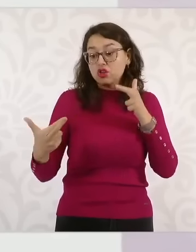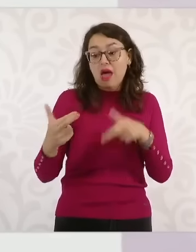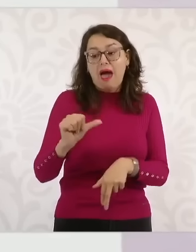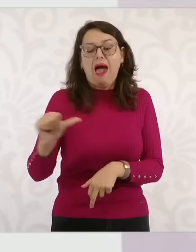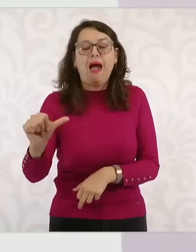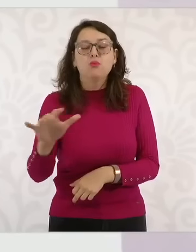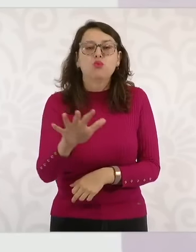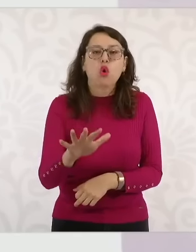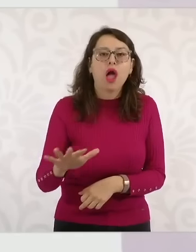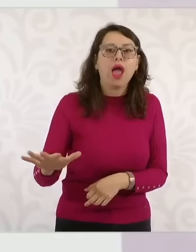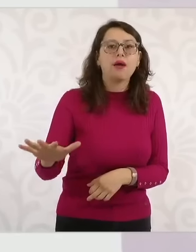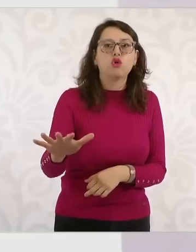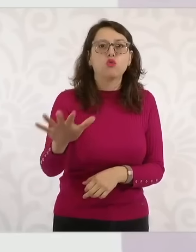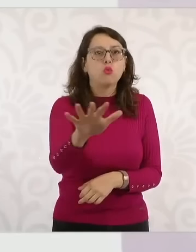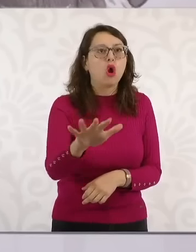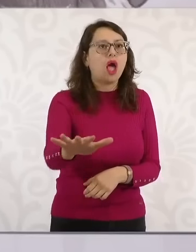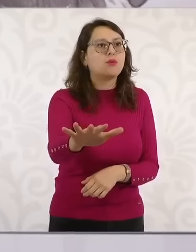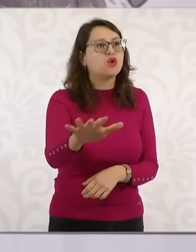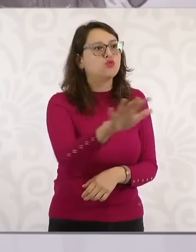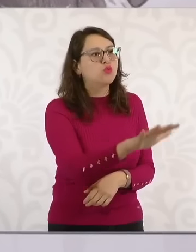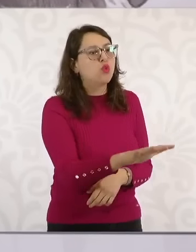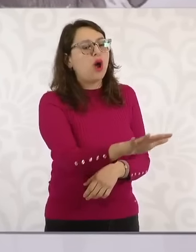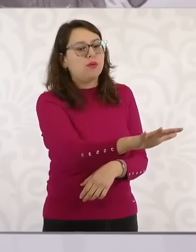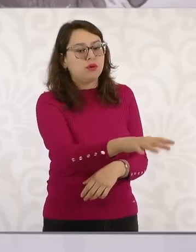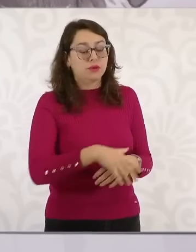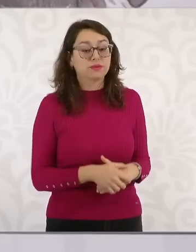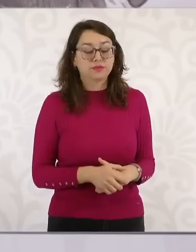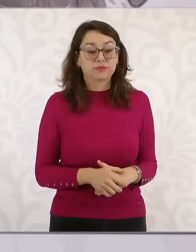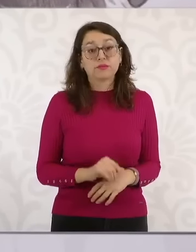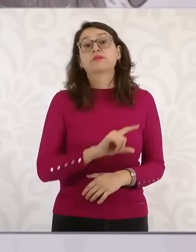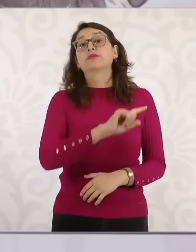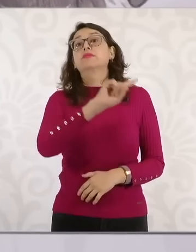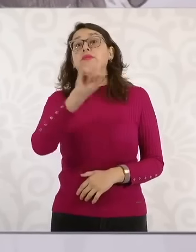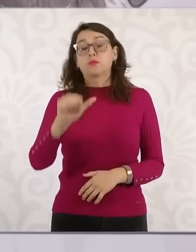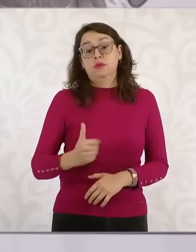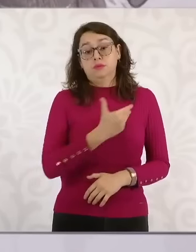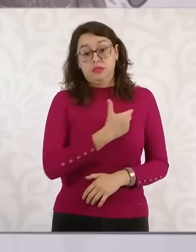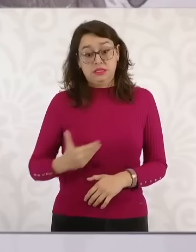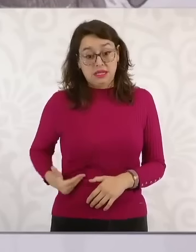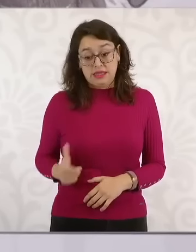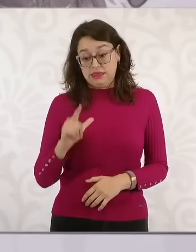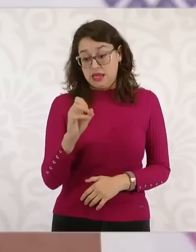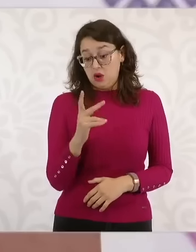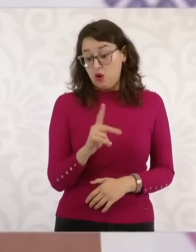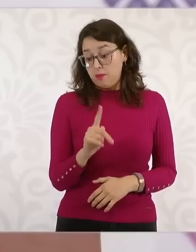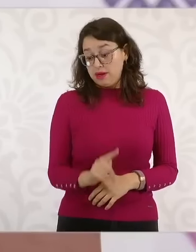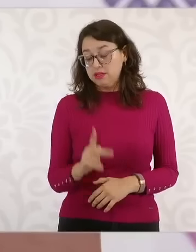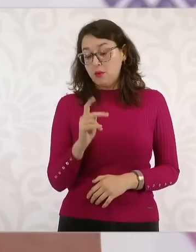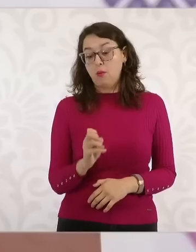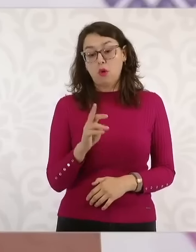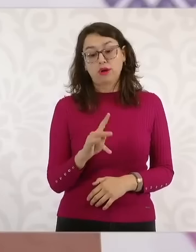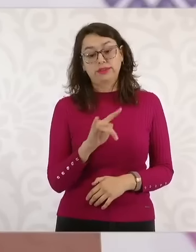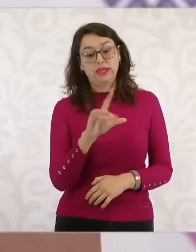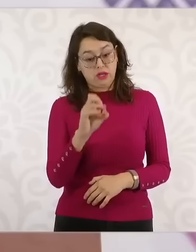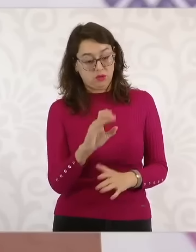Después, en la época de López Portillo, se presenta esta reforma constitucional que hoy es parte del artículo que hemos leído